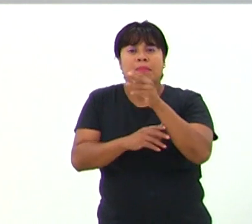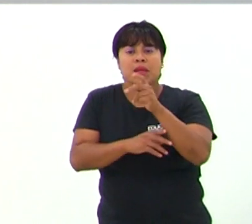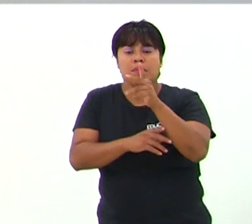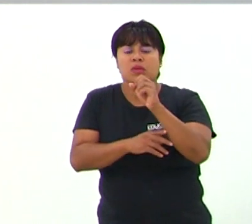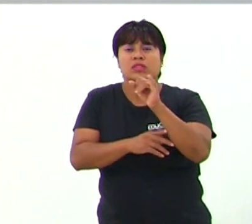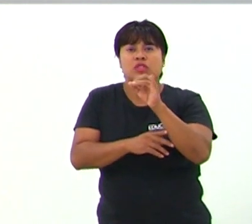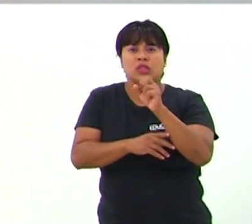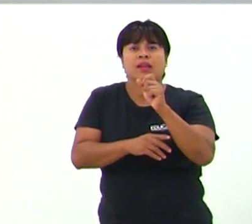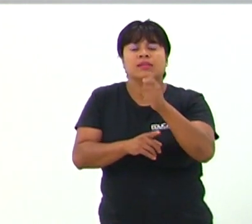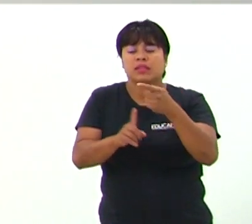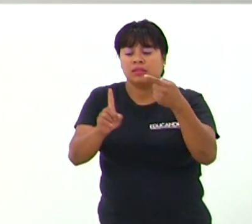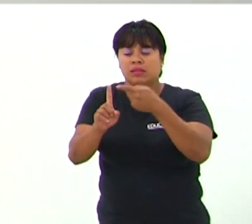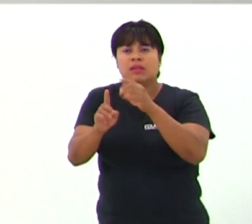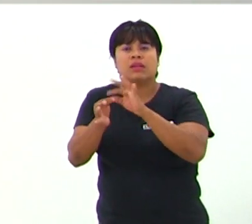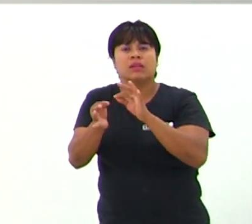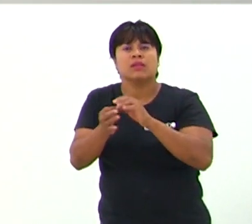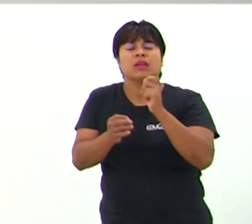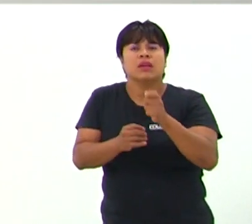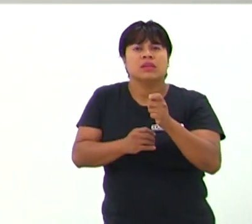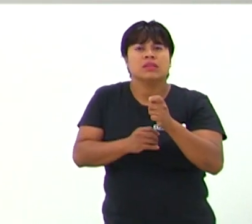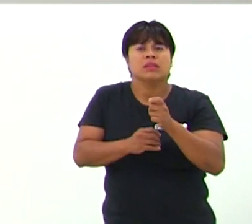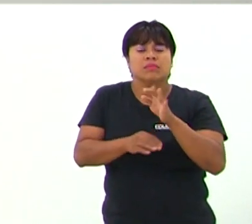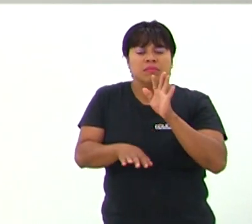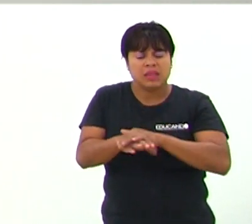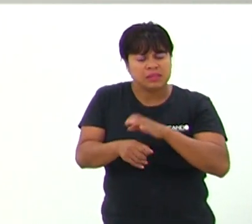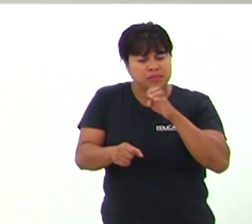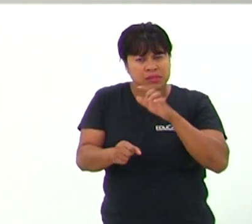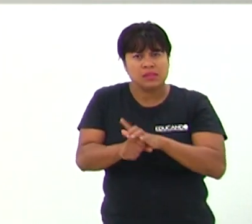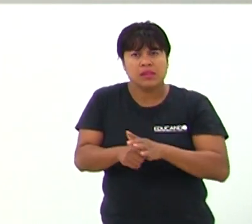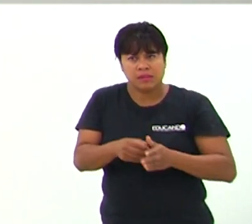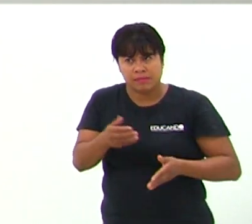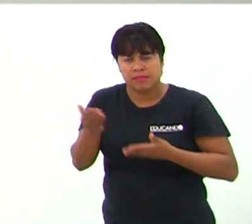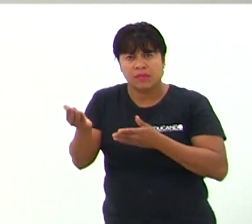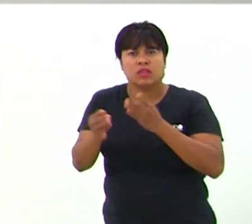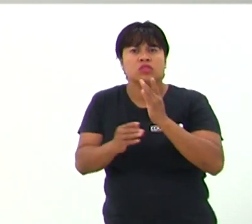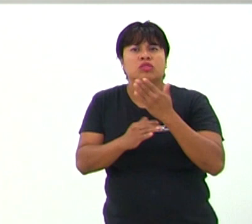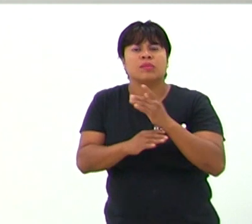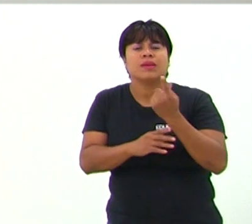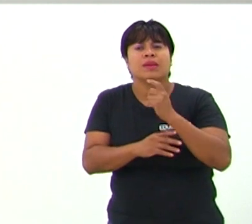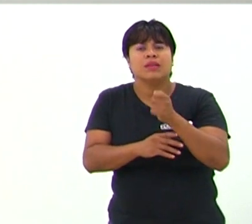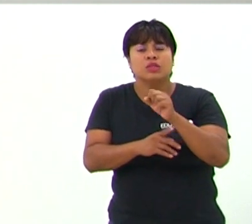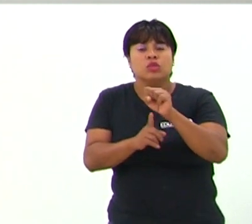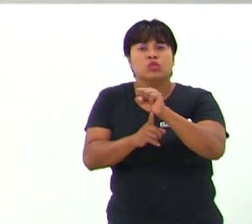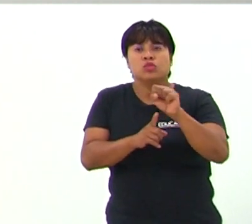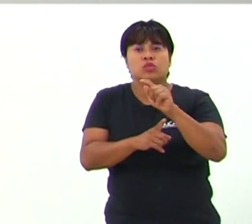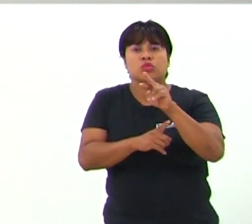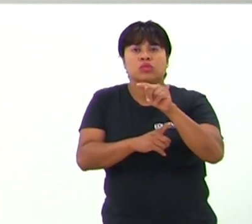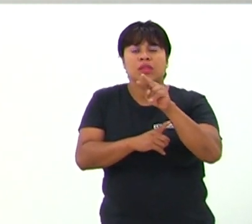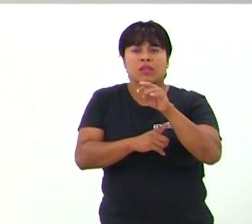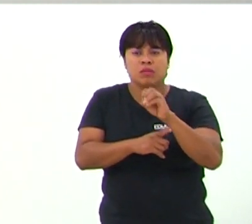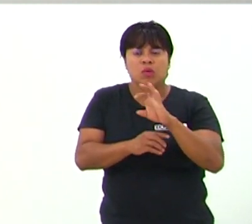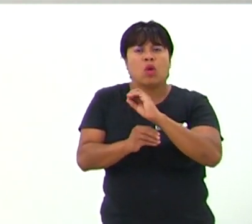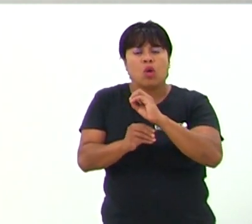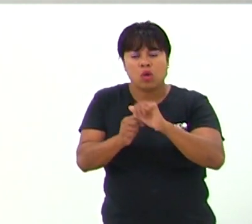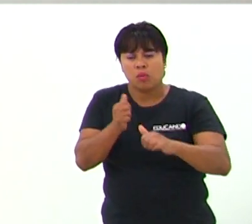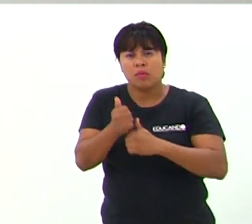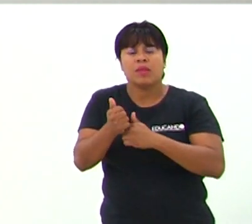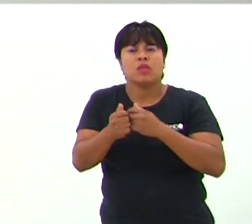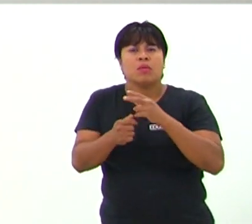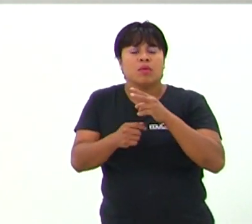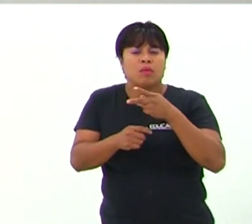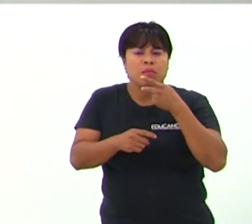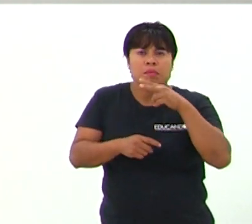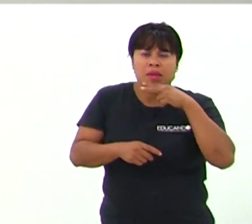hacer referencia a lo que son atributos más específicos de lo que son los sustantivos o complementos verbales que van a